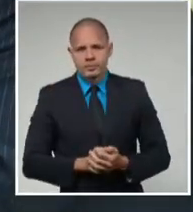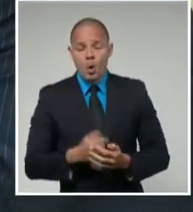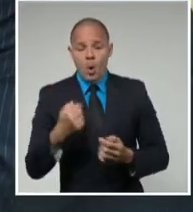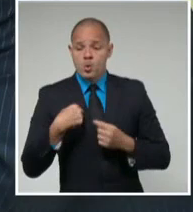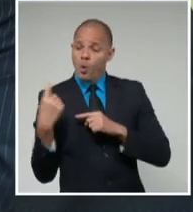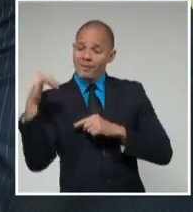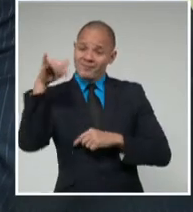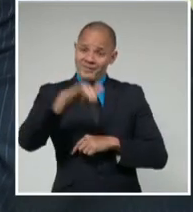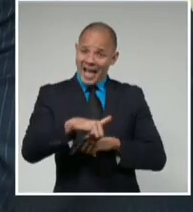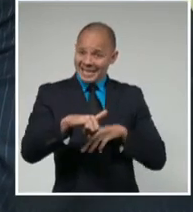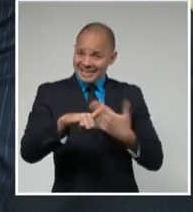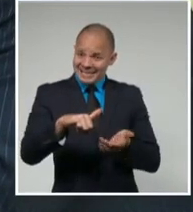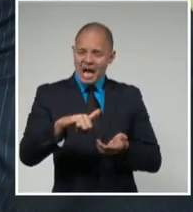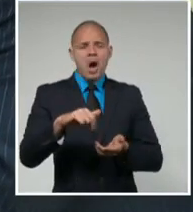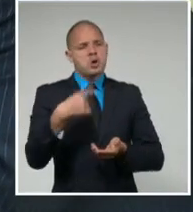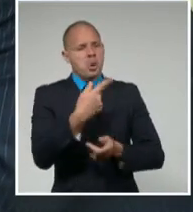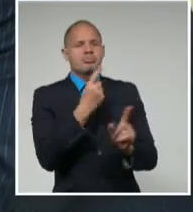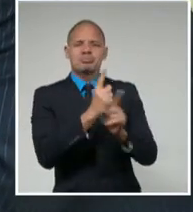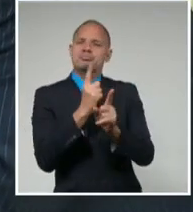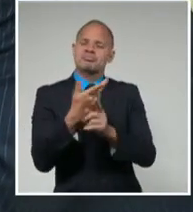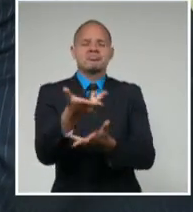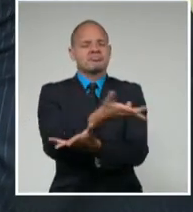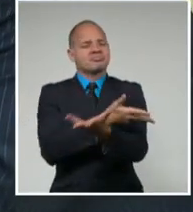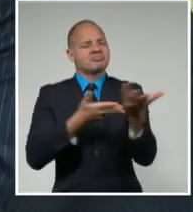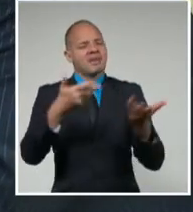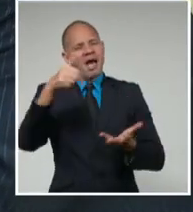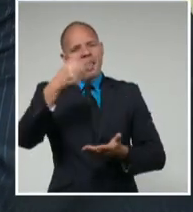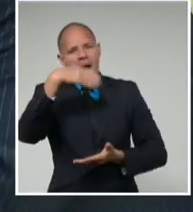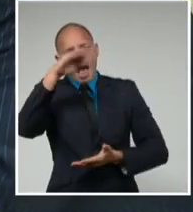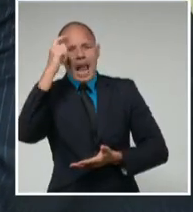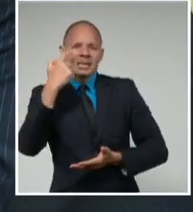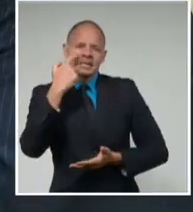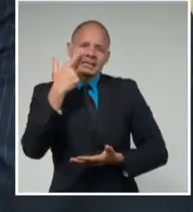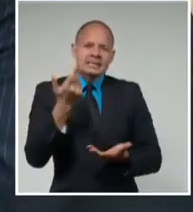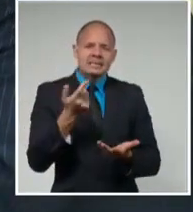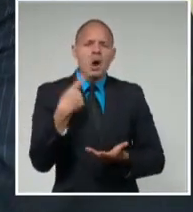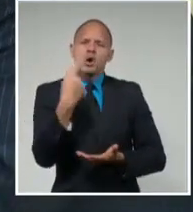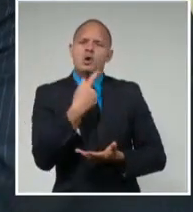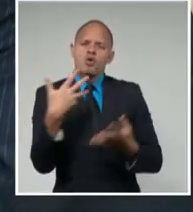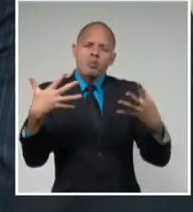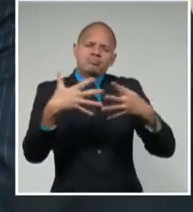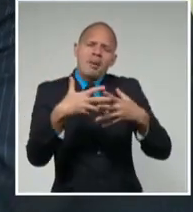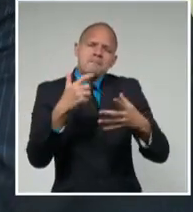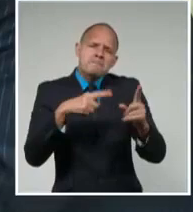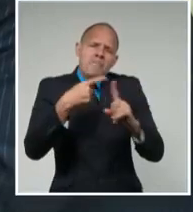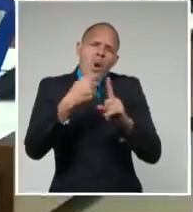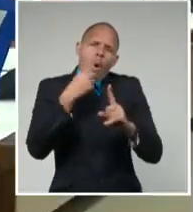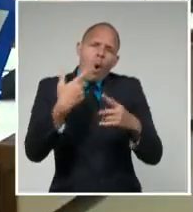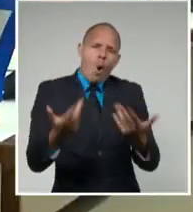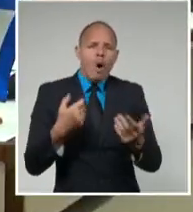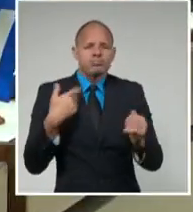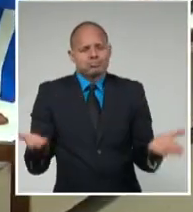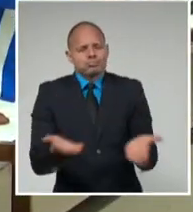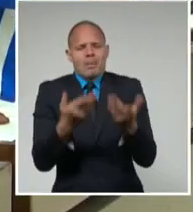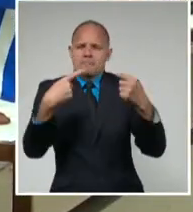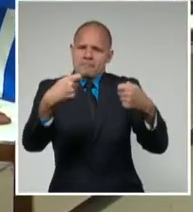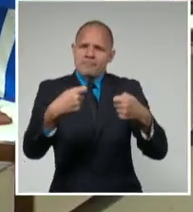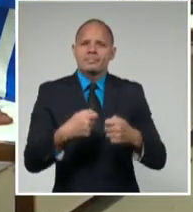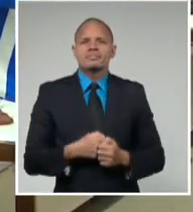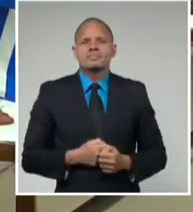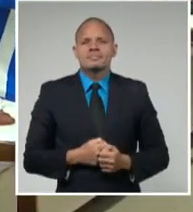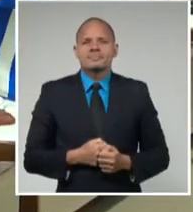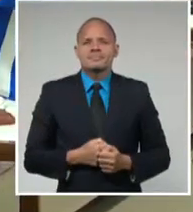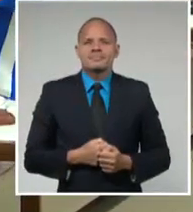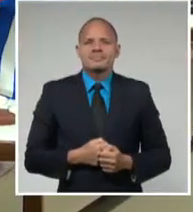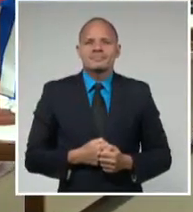con ustedes y otros amigos en Cuba para ver cómo podemos expandir esta colaboración. Deseo agradecer